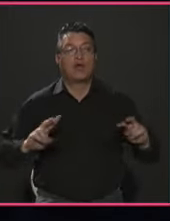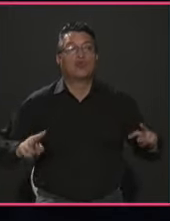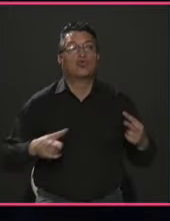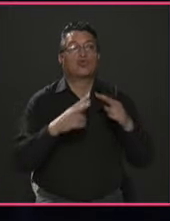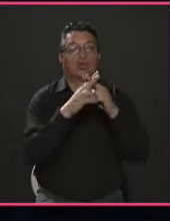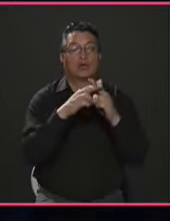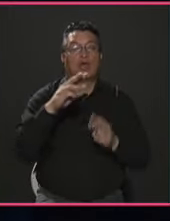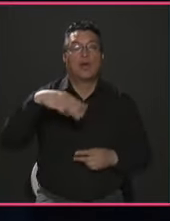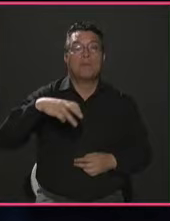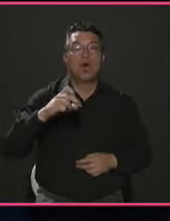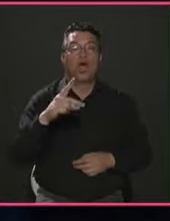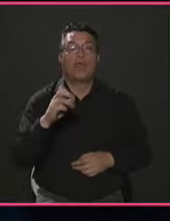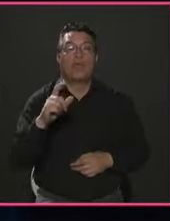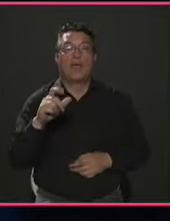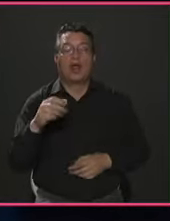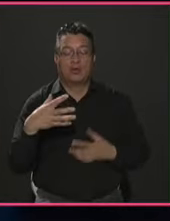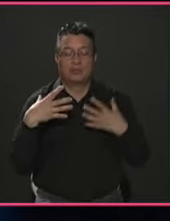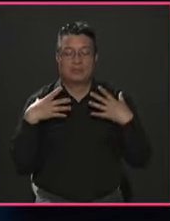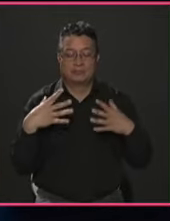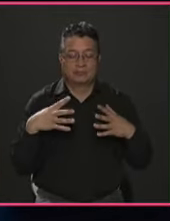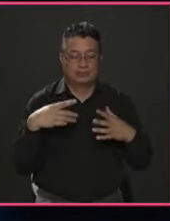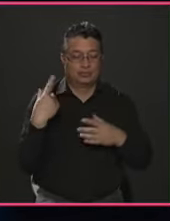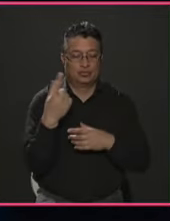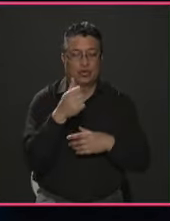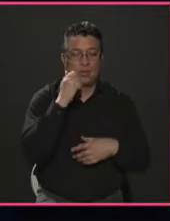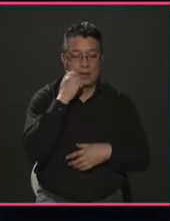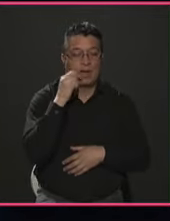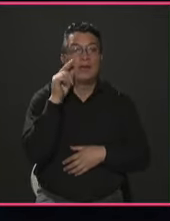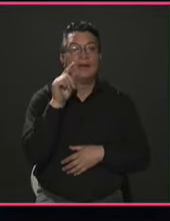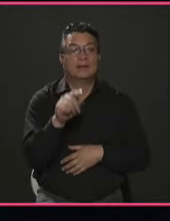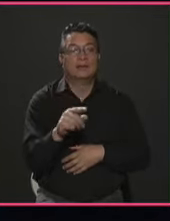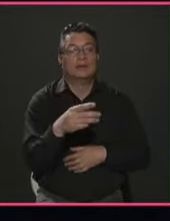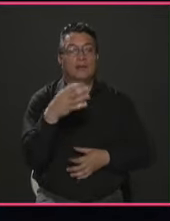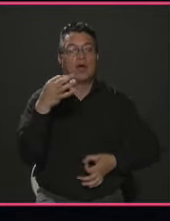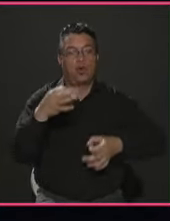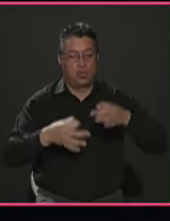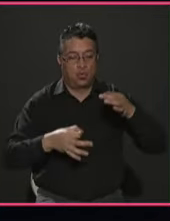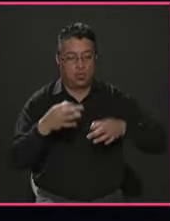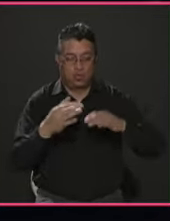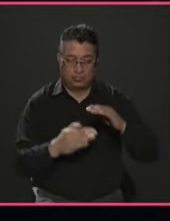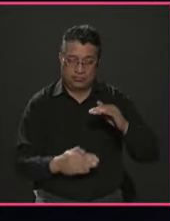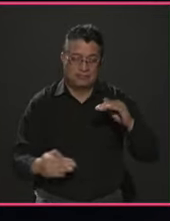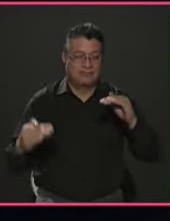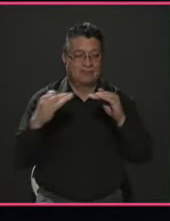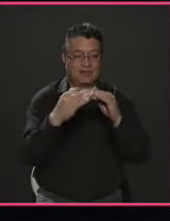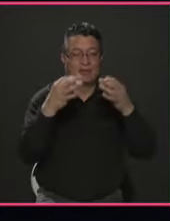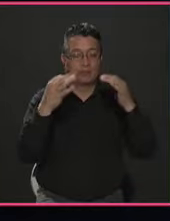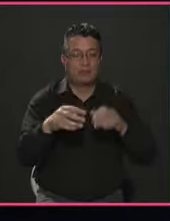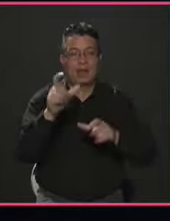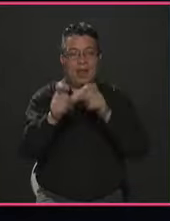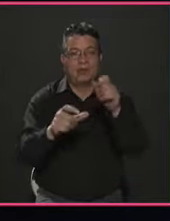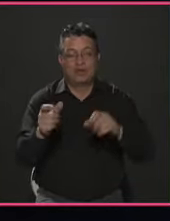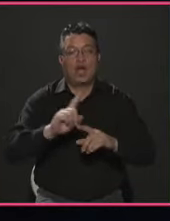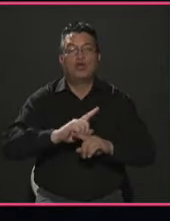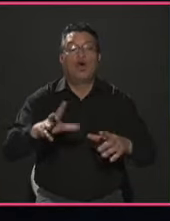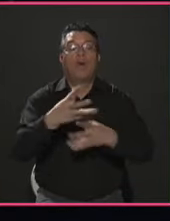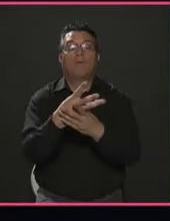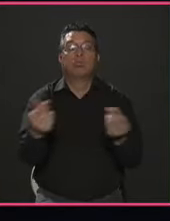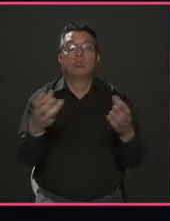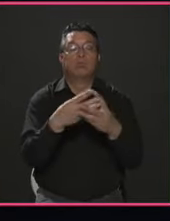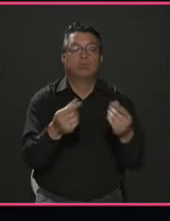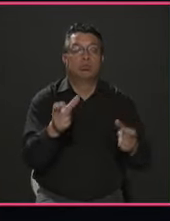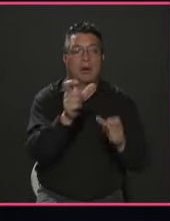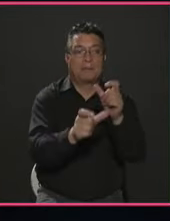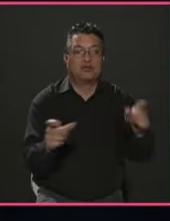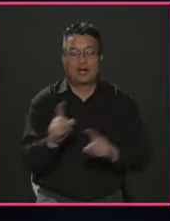en que ese gran evento de la humanidad sea un evento para hacer justicia a los pueblos y no la destrucción de los pueblos